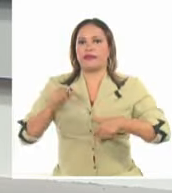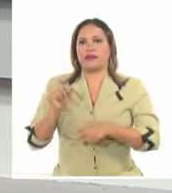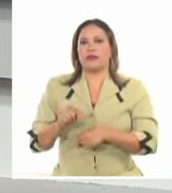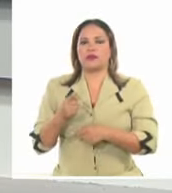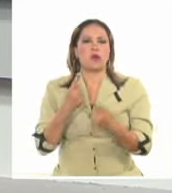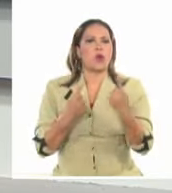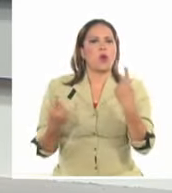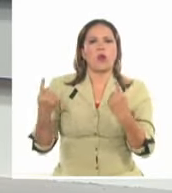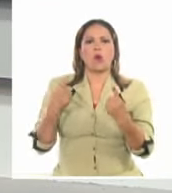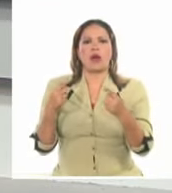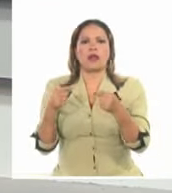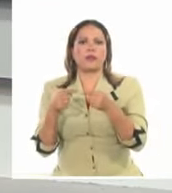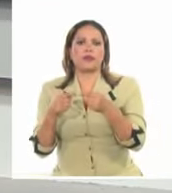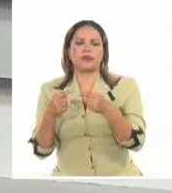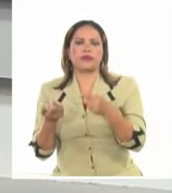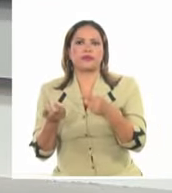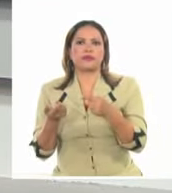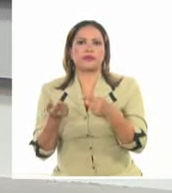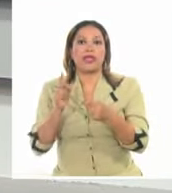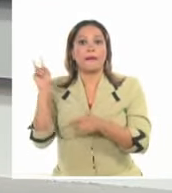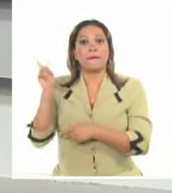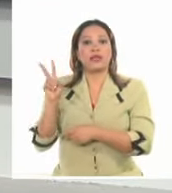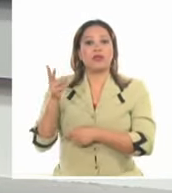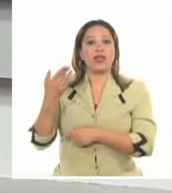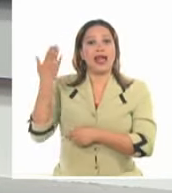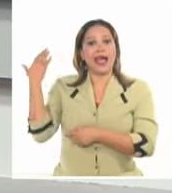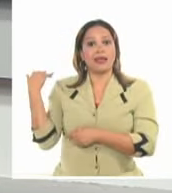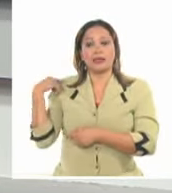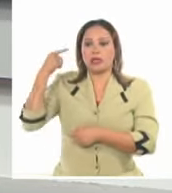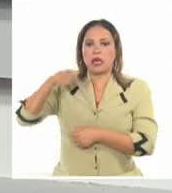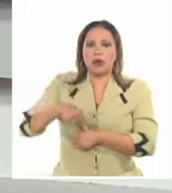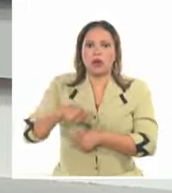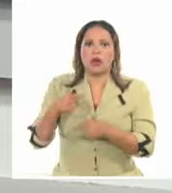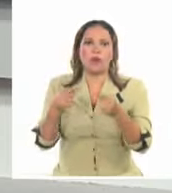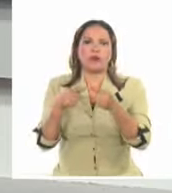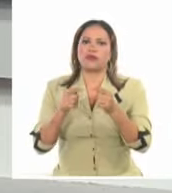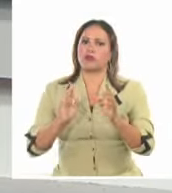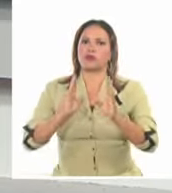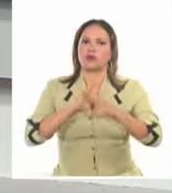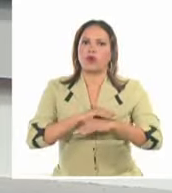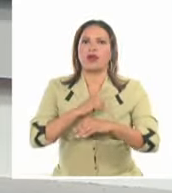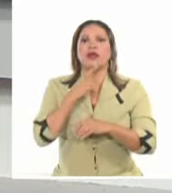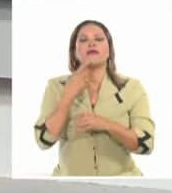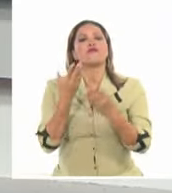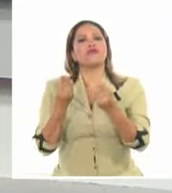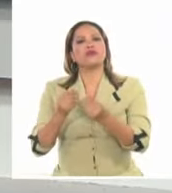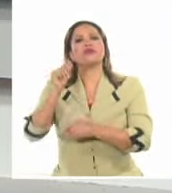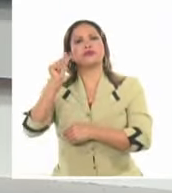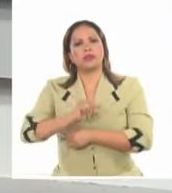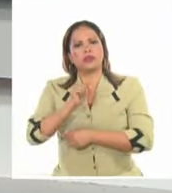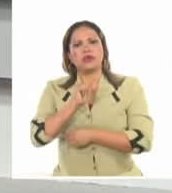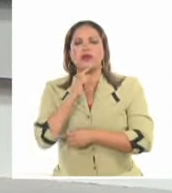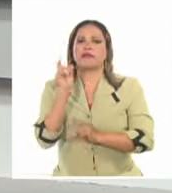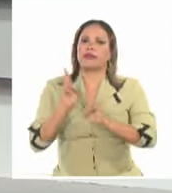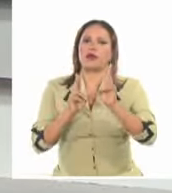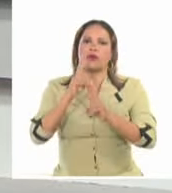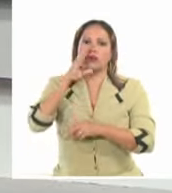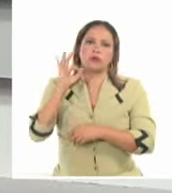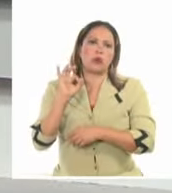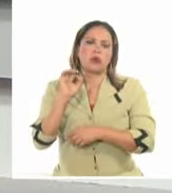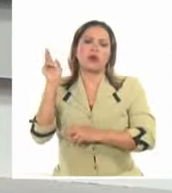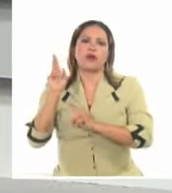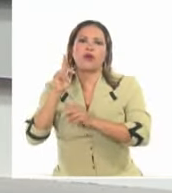En Venezuela, ni ahora ni antes ha habido una oposición. Ha habido y hay mucha gente que se opone al proyecto chavista, pero